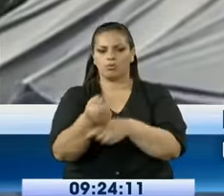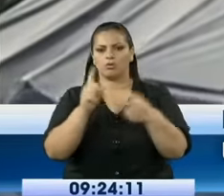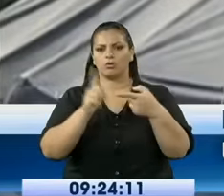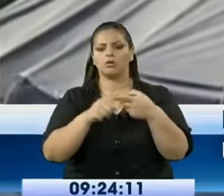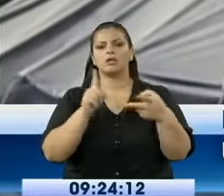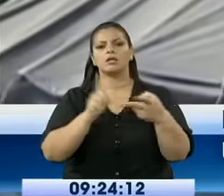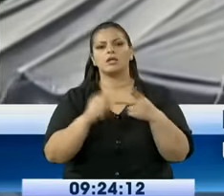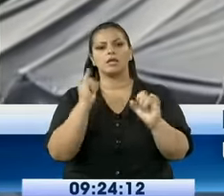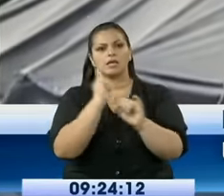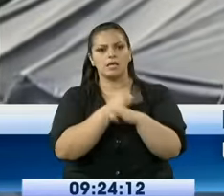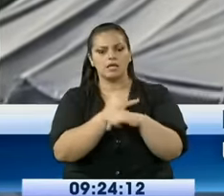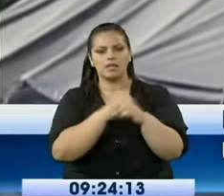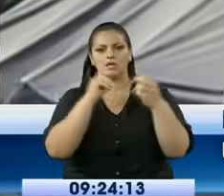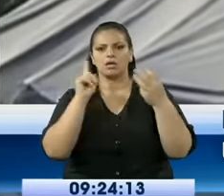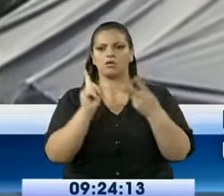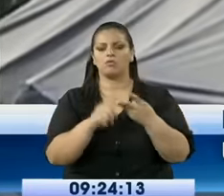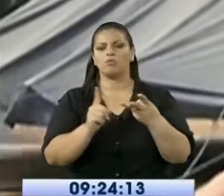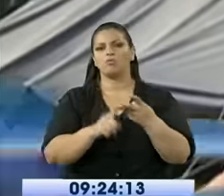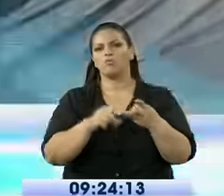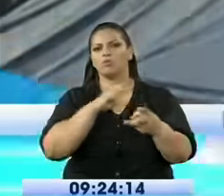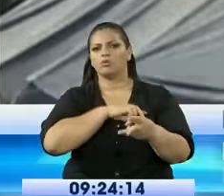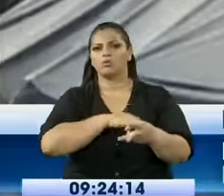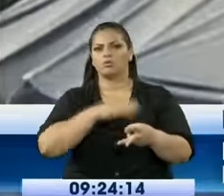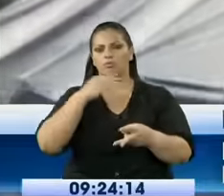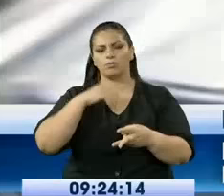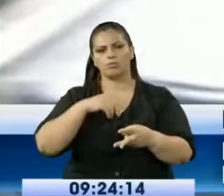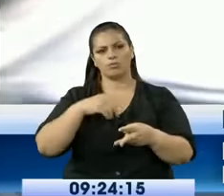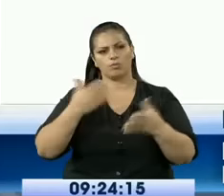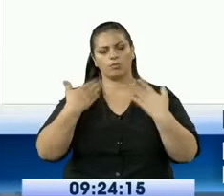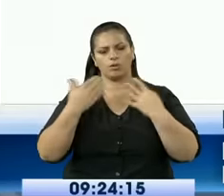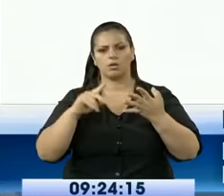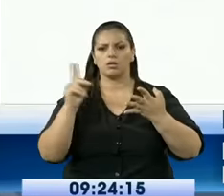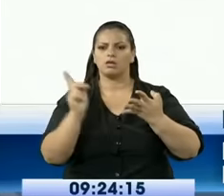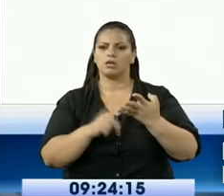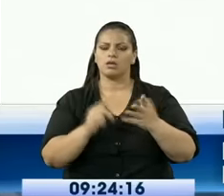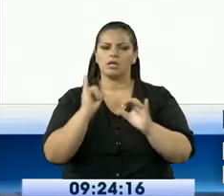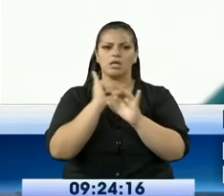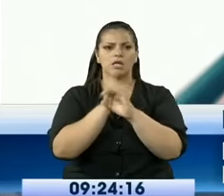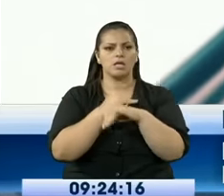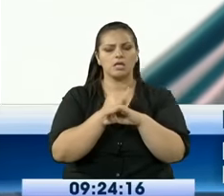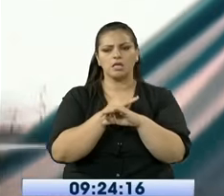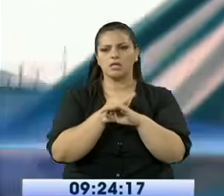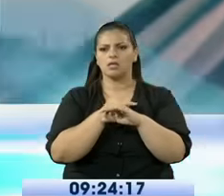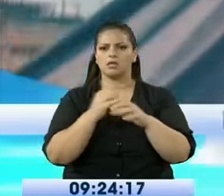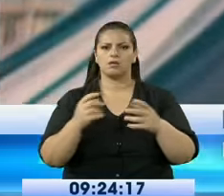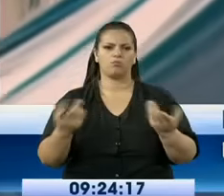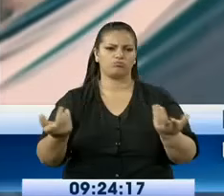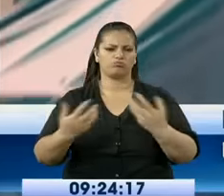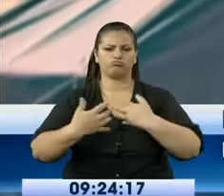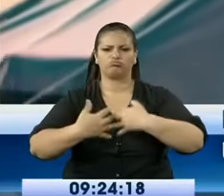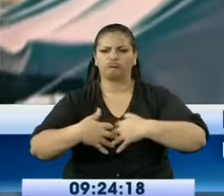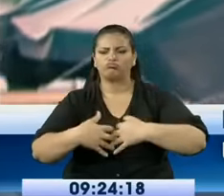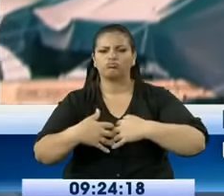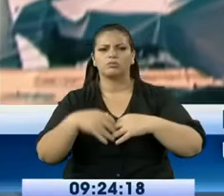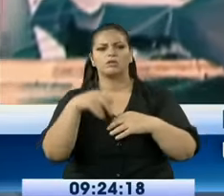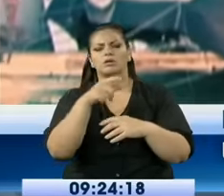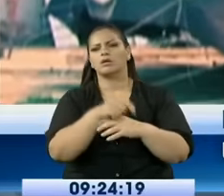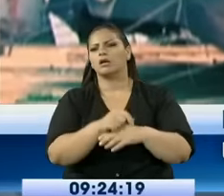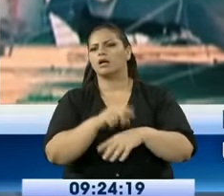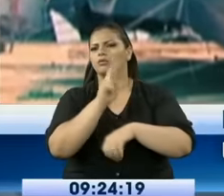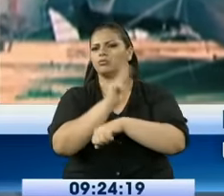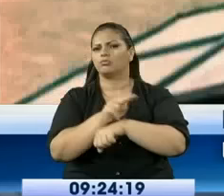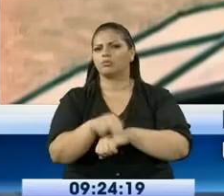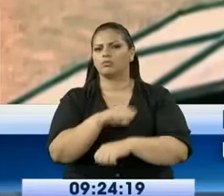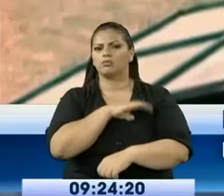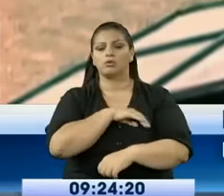civiles, ingenieros mecánicos, municipio de Guayaquil, intendencia. Los moradores del sector estuvieron de acuerdo con la iniciativa municipal y es